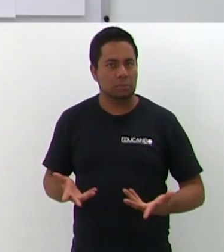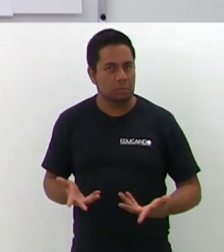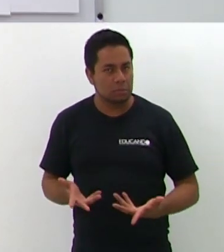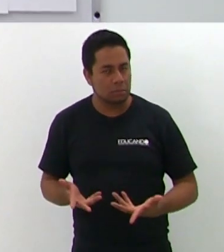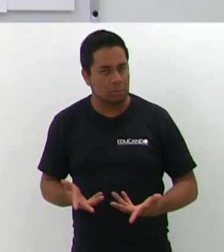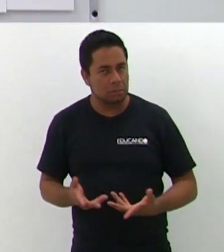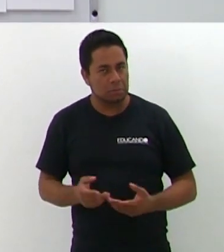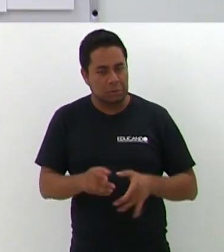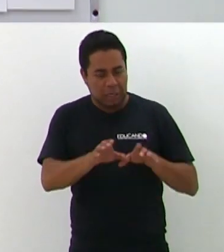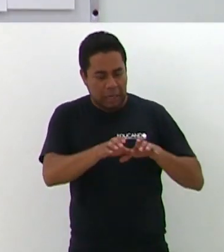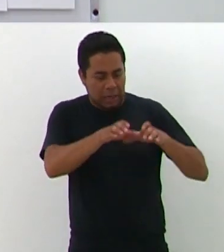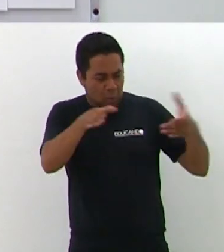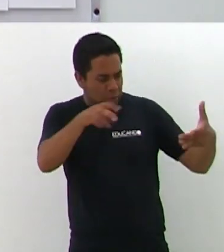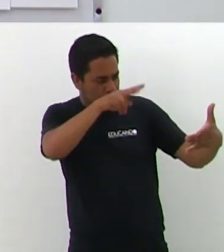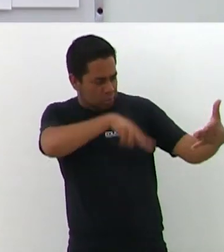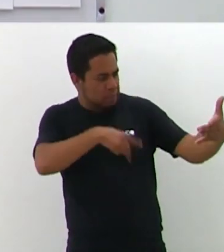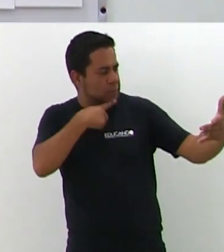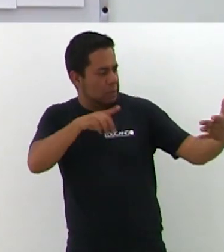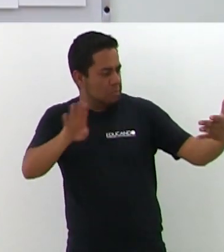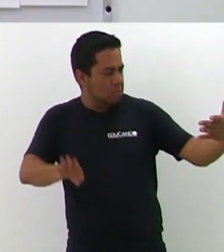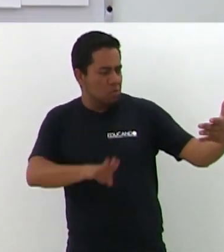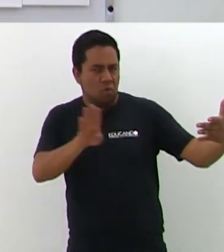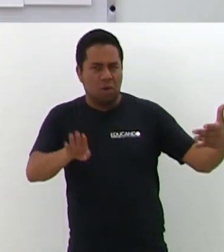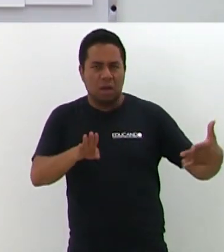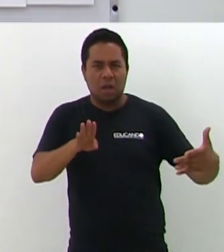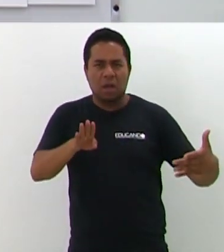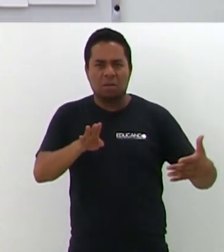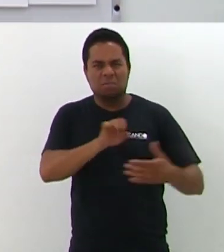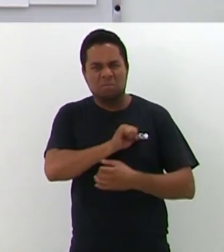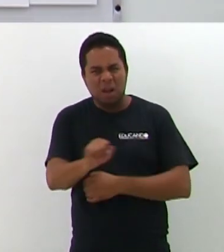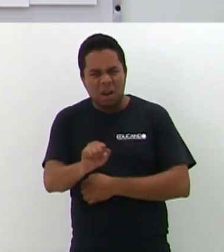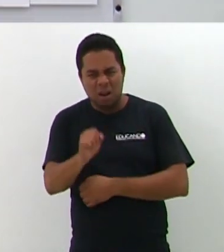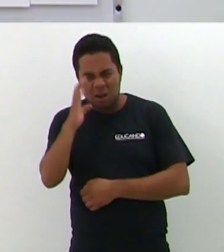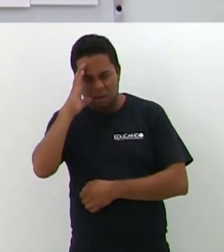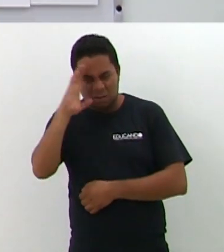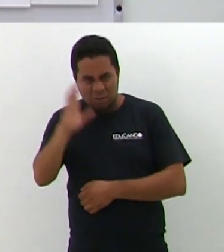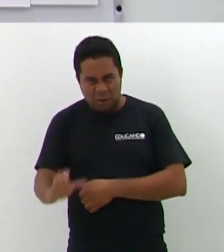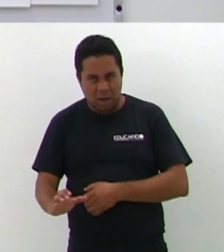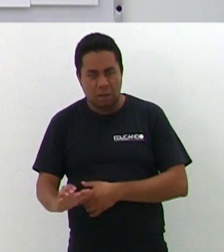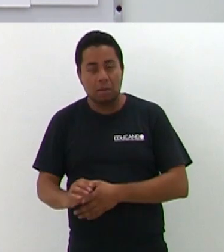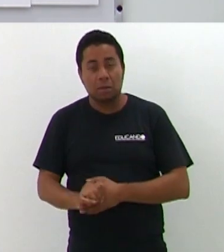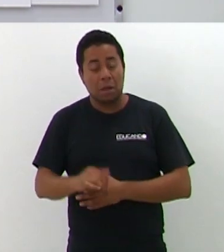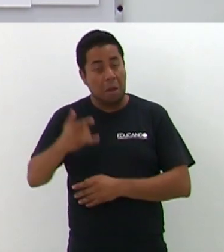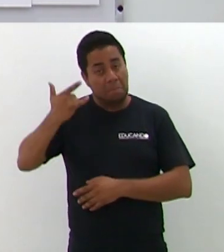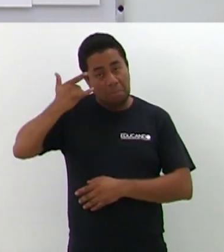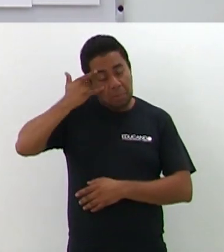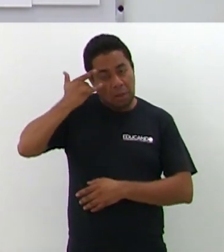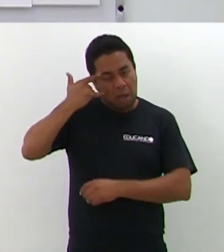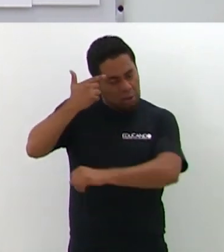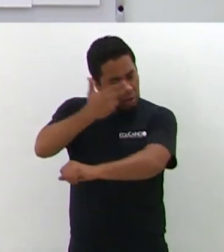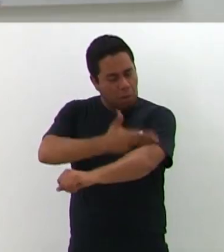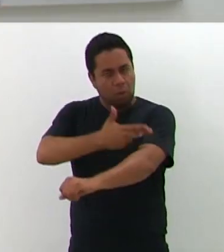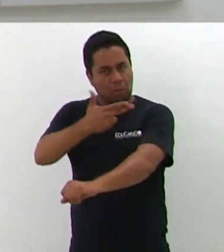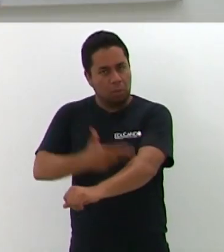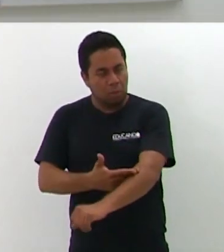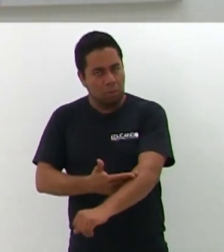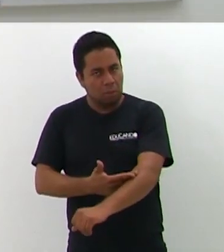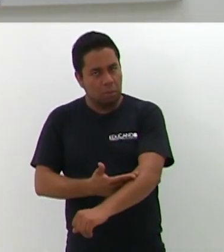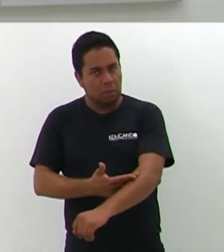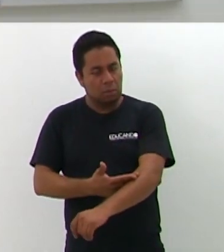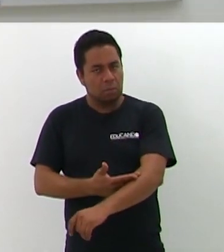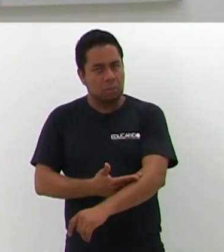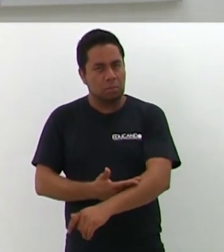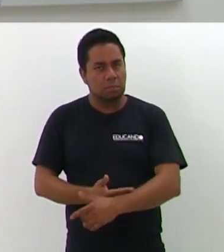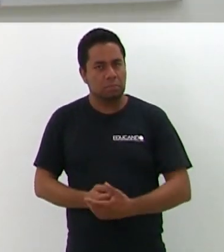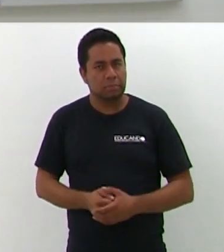y casi en la mayoría de los cuentos dice hay una bruja malvada, y un pirata honrado, y un